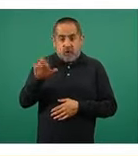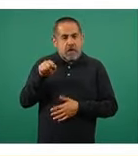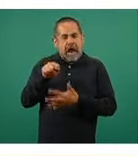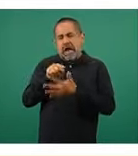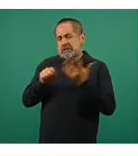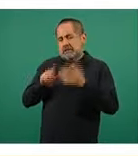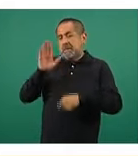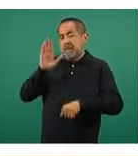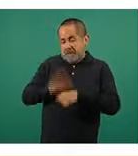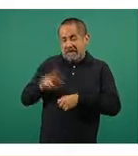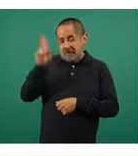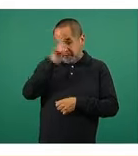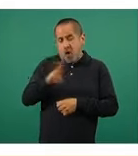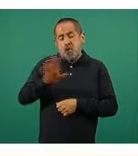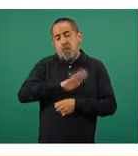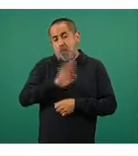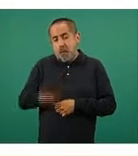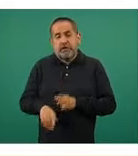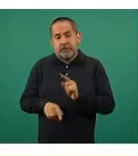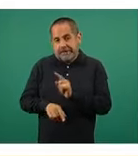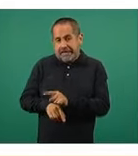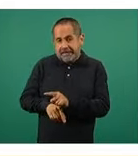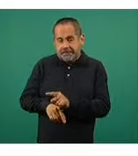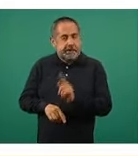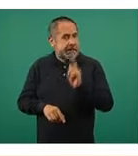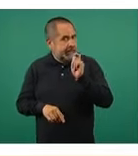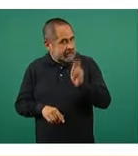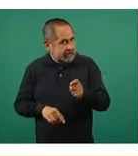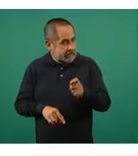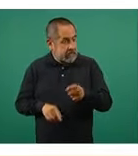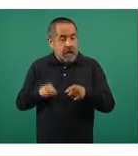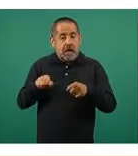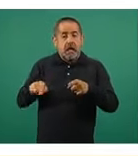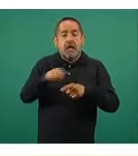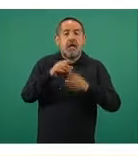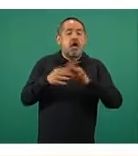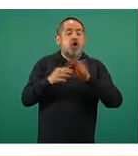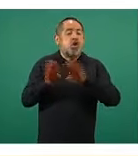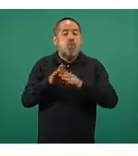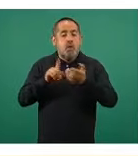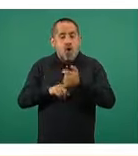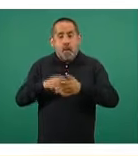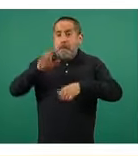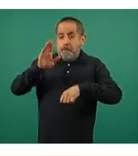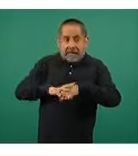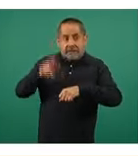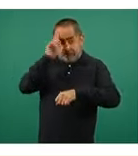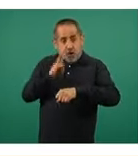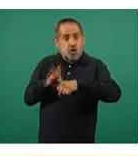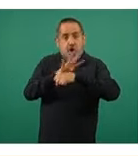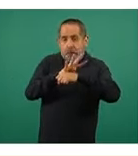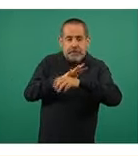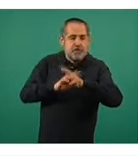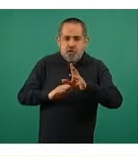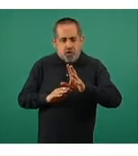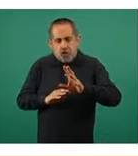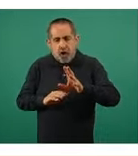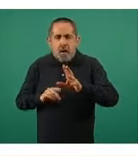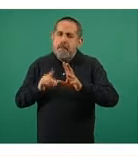presentaron mayor cantidad de defunciones. Esto no significa que son los estados que presentaron más casos por COVID en población migrante, pero